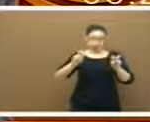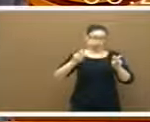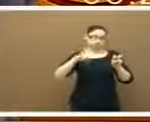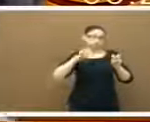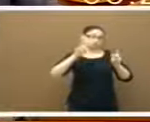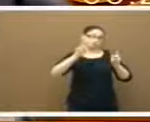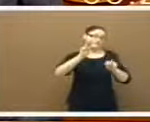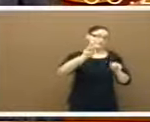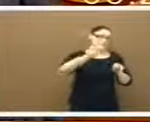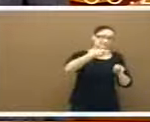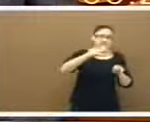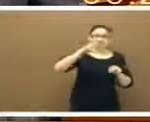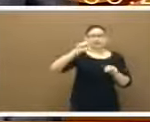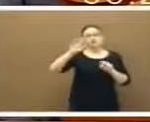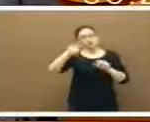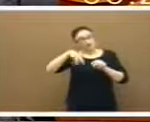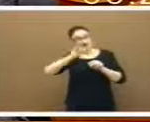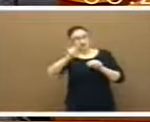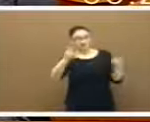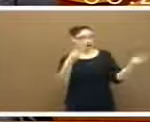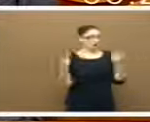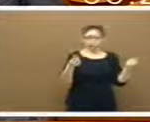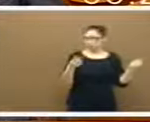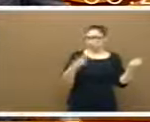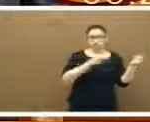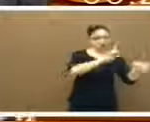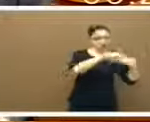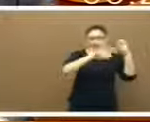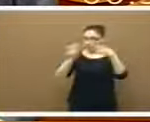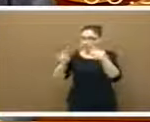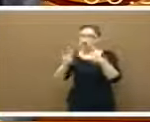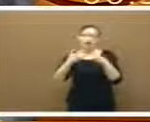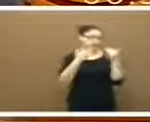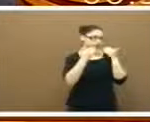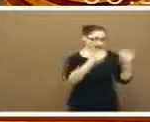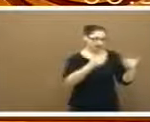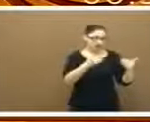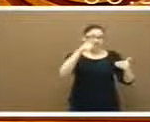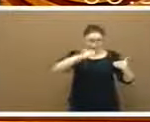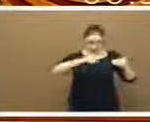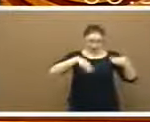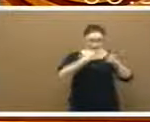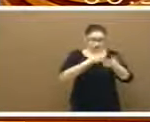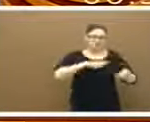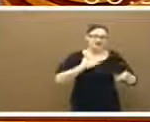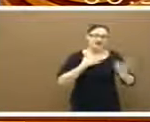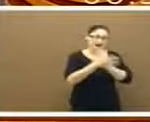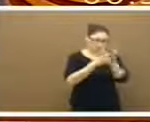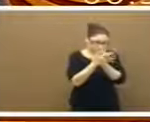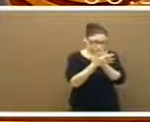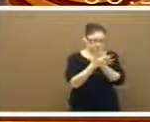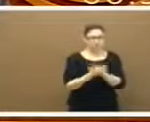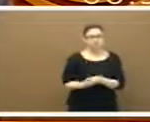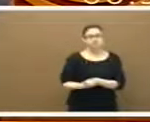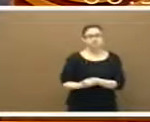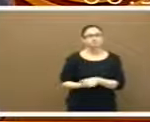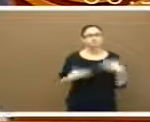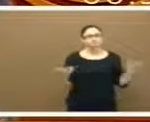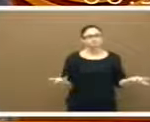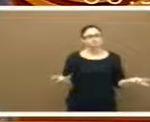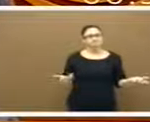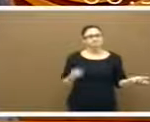Izquierda Unida, y ya hablaremos de aquí a la hora de votar mañana los presupuestos y las enmiendas. En cuanto a lo que